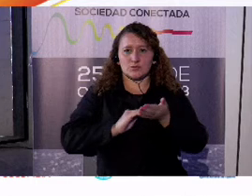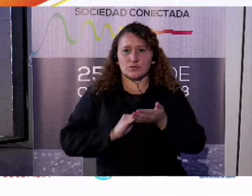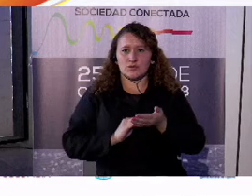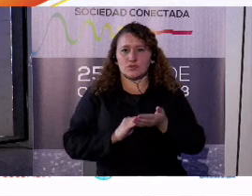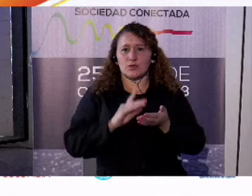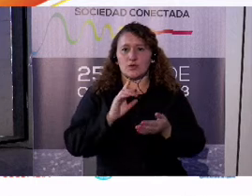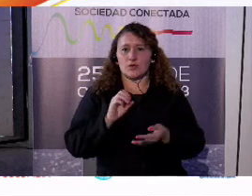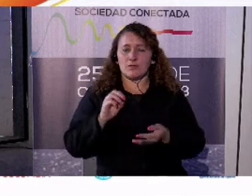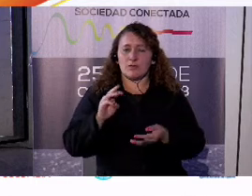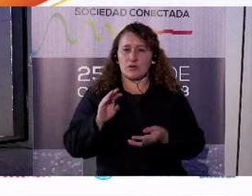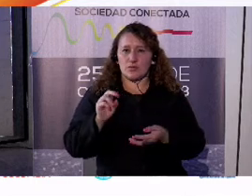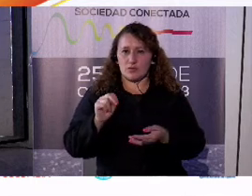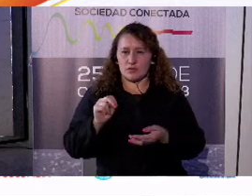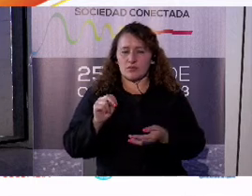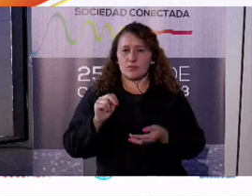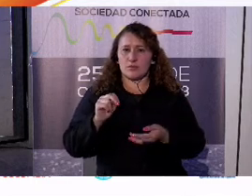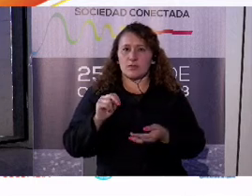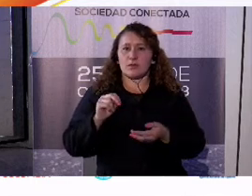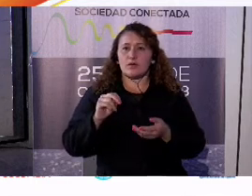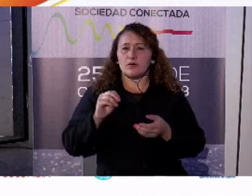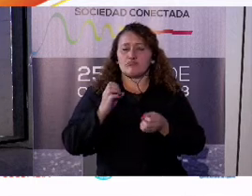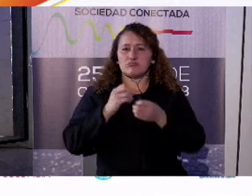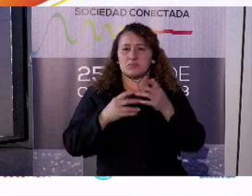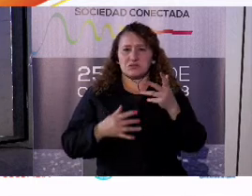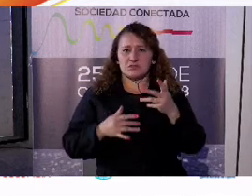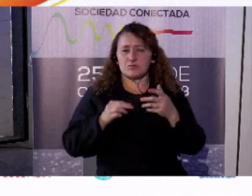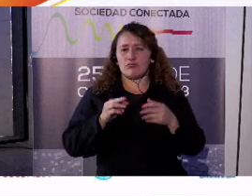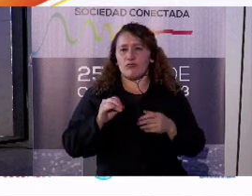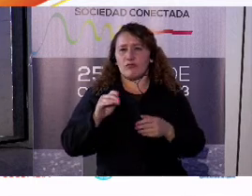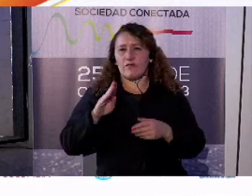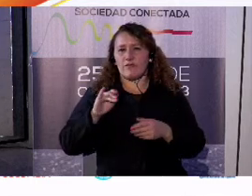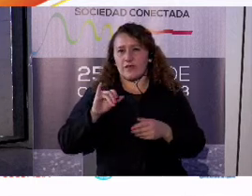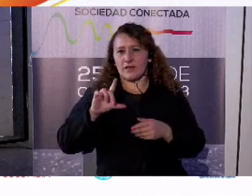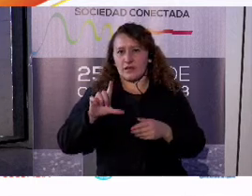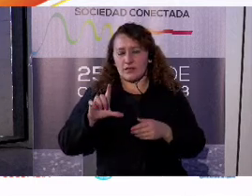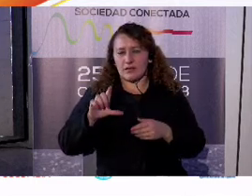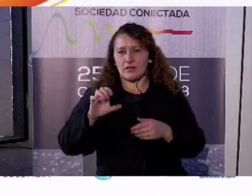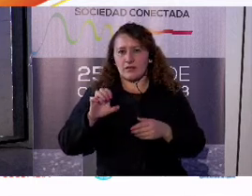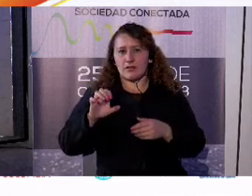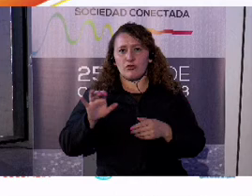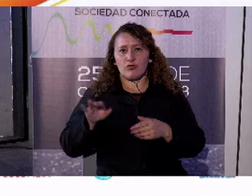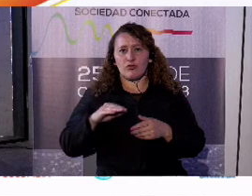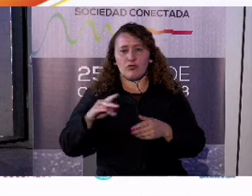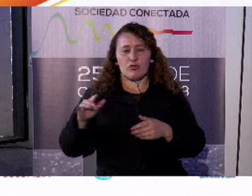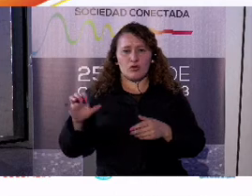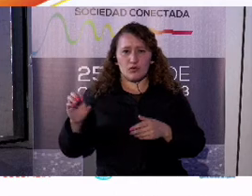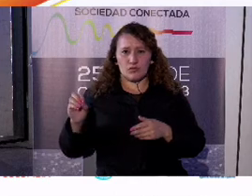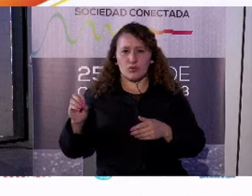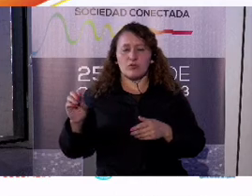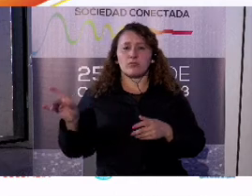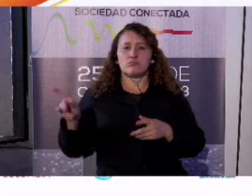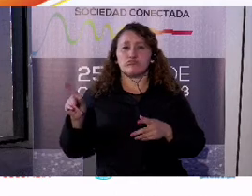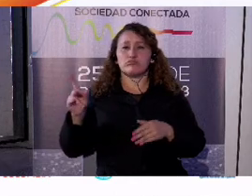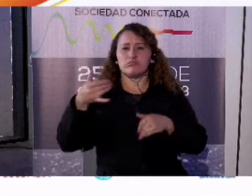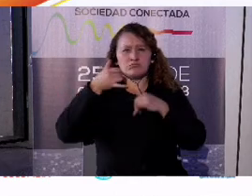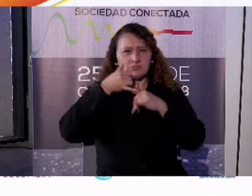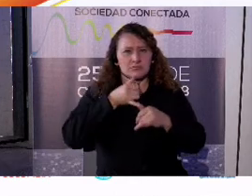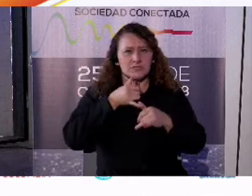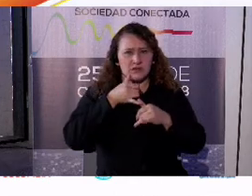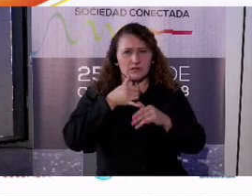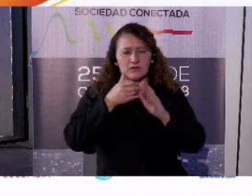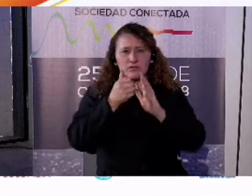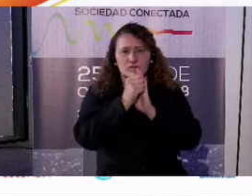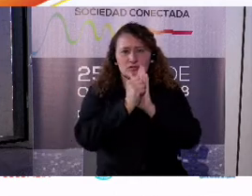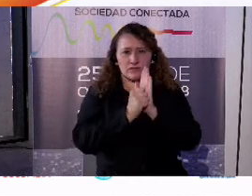platform nfb y Mobile Core el señor ma comenzó su carrera como ingeniero de software con